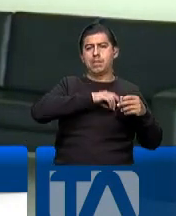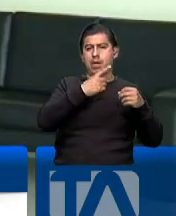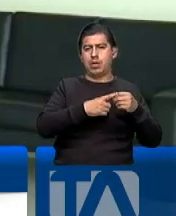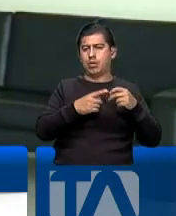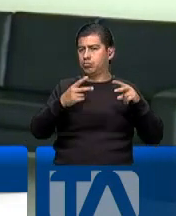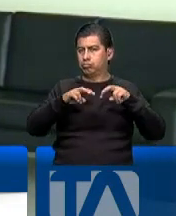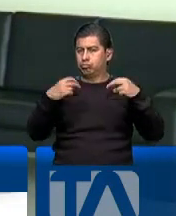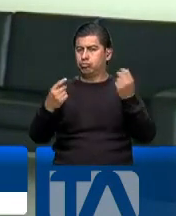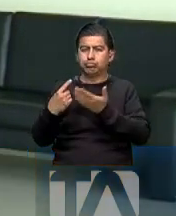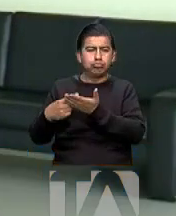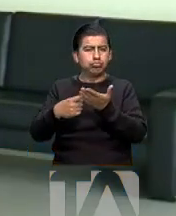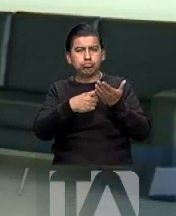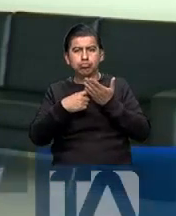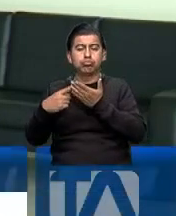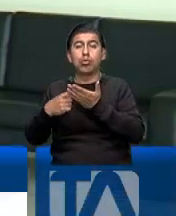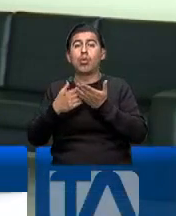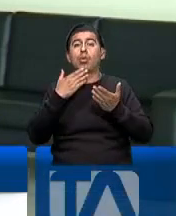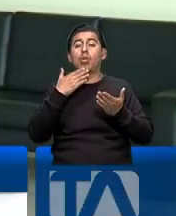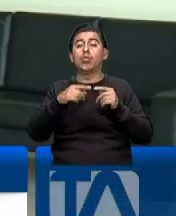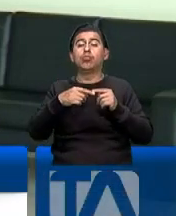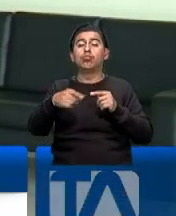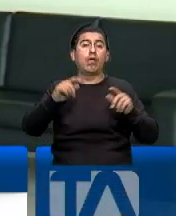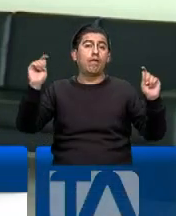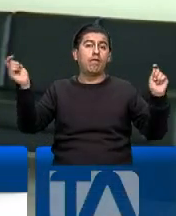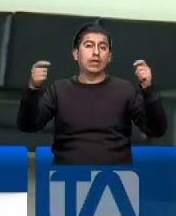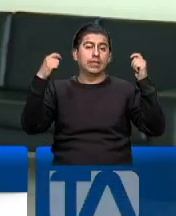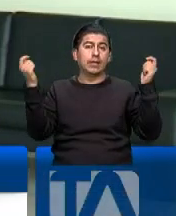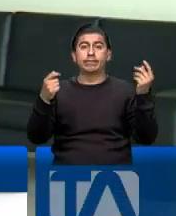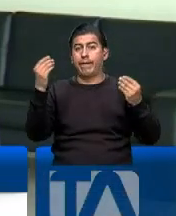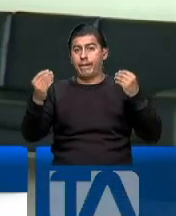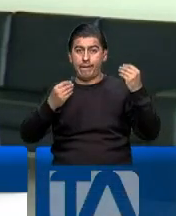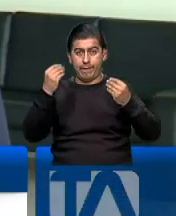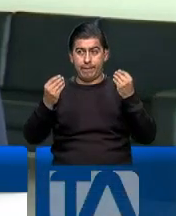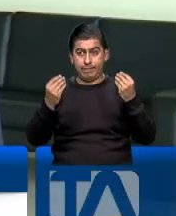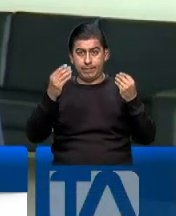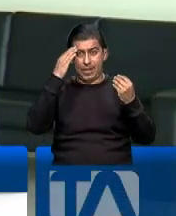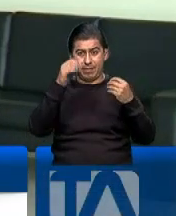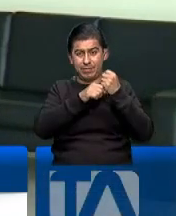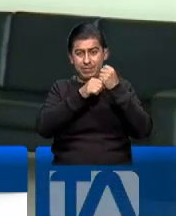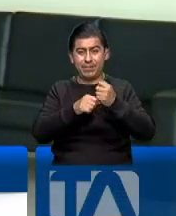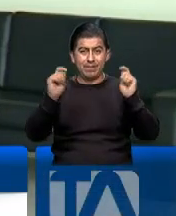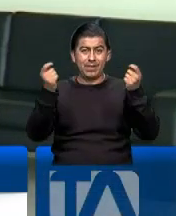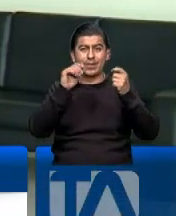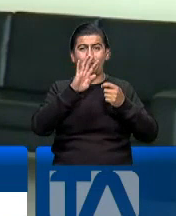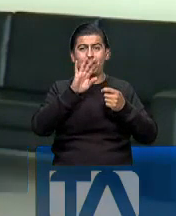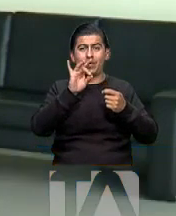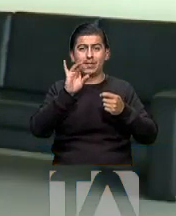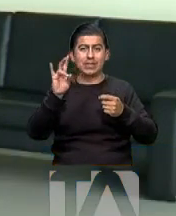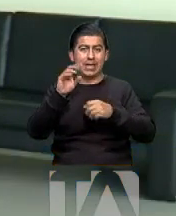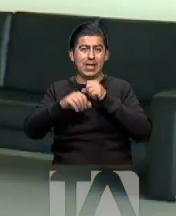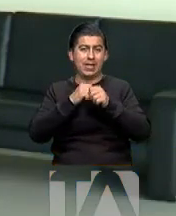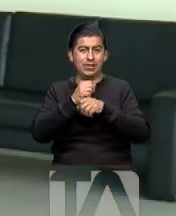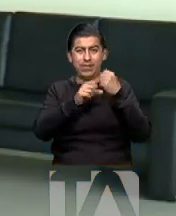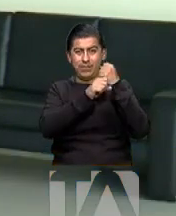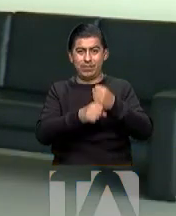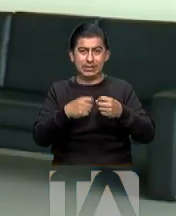que se tomen ciertas disposiciones que se deberán cumplir a lo largo de las fiestas de Quito por sus 487 años de fundación. Mientras